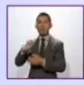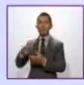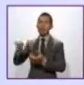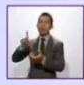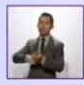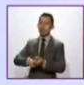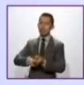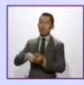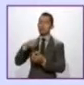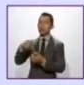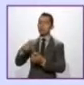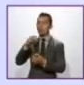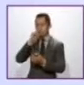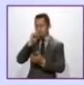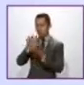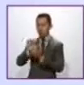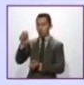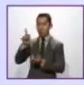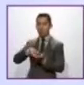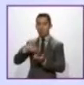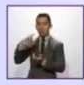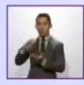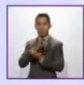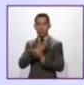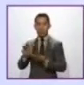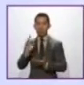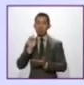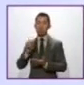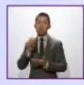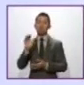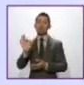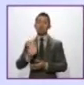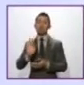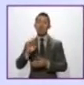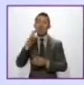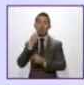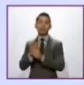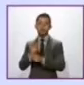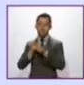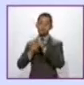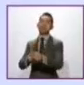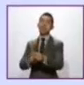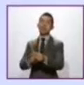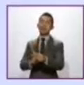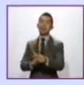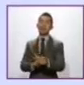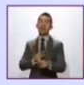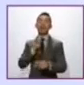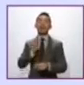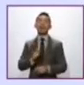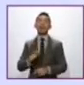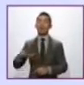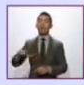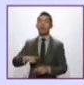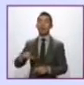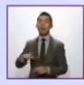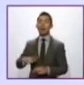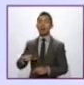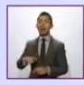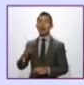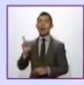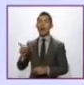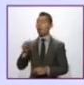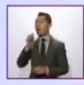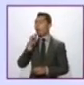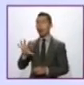organismos con autonomía constitucional y que van a durar más en el cargo que el gobernador que todavía no resulte